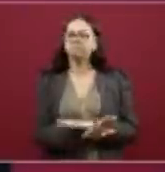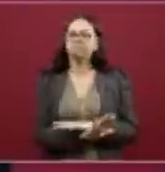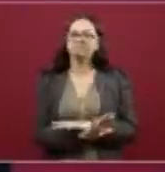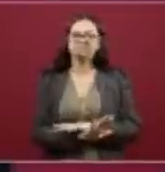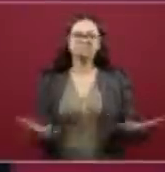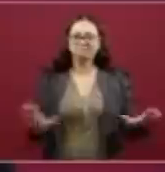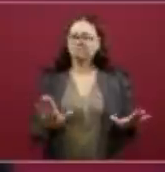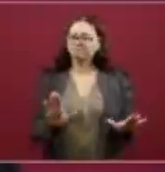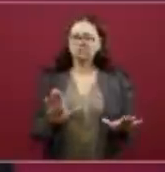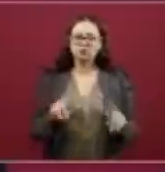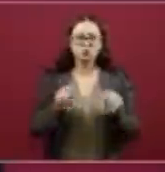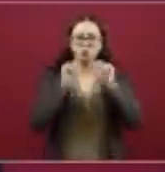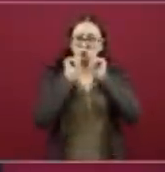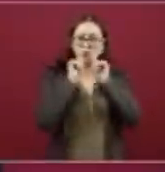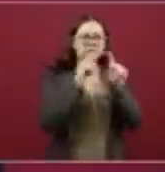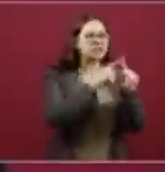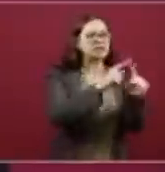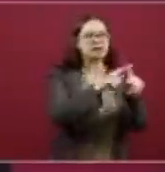Ya